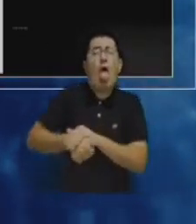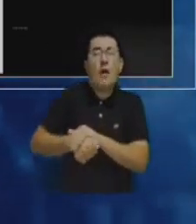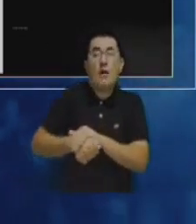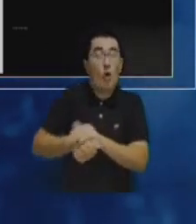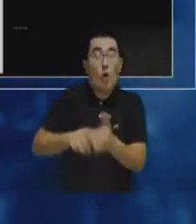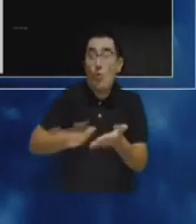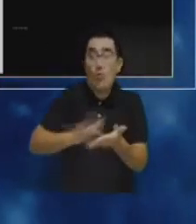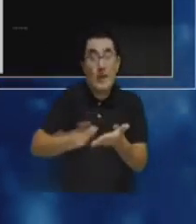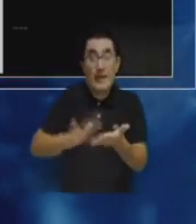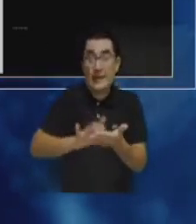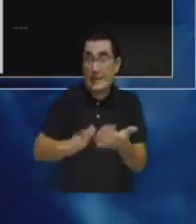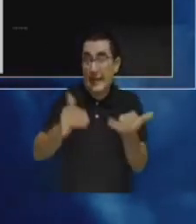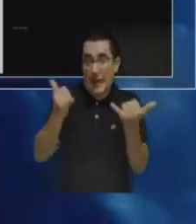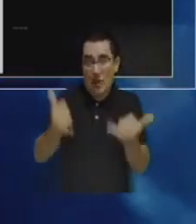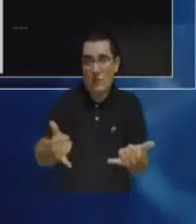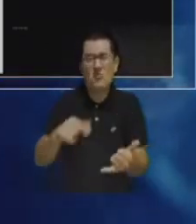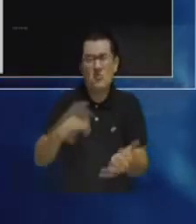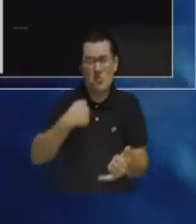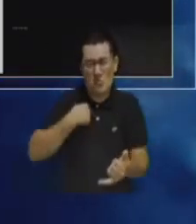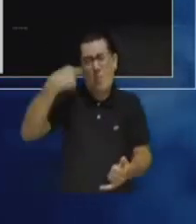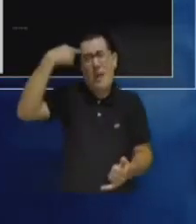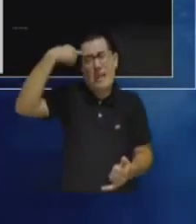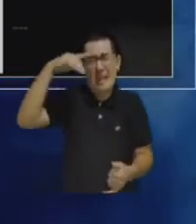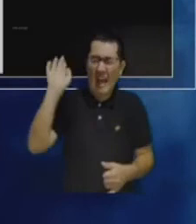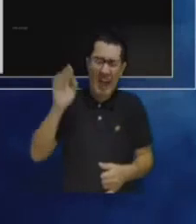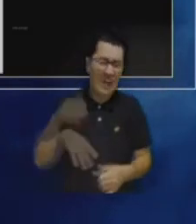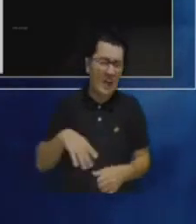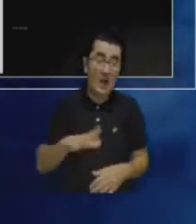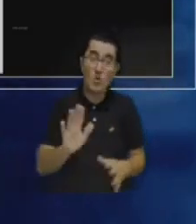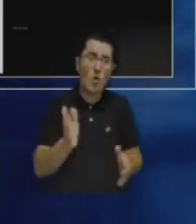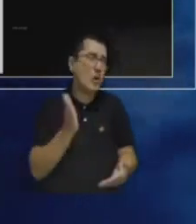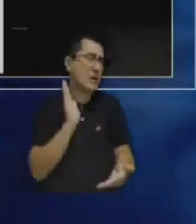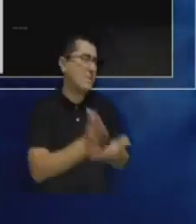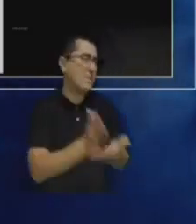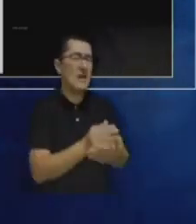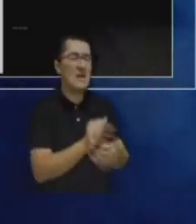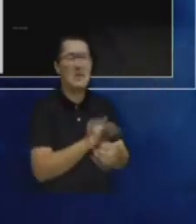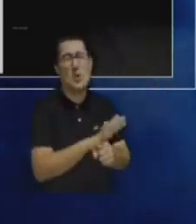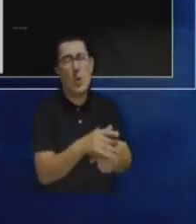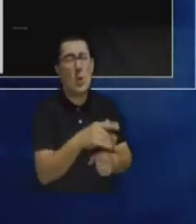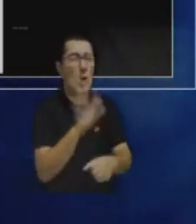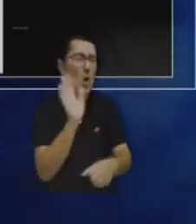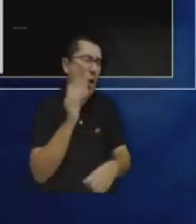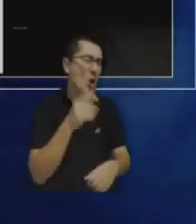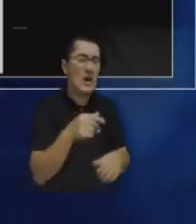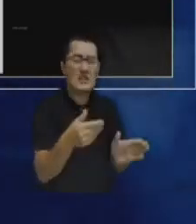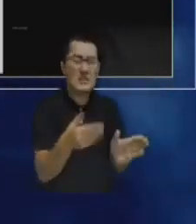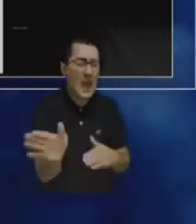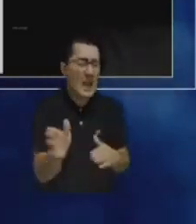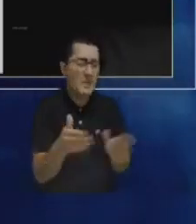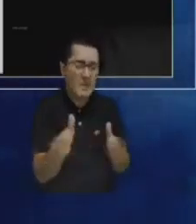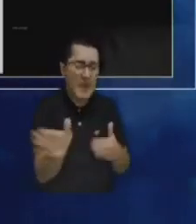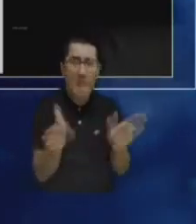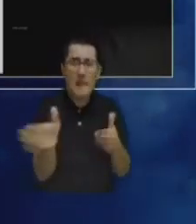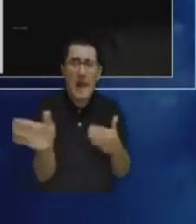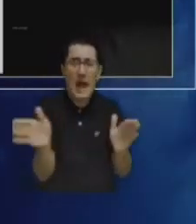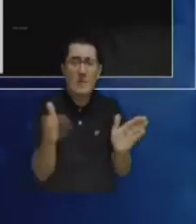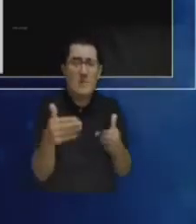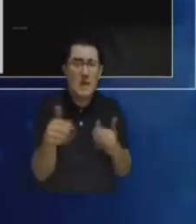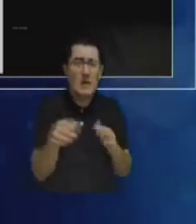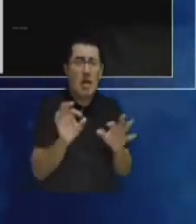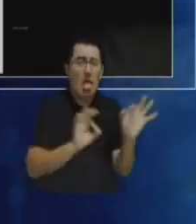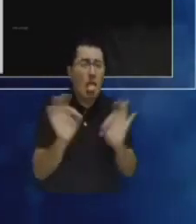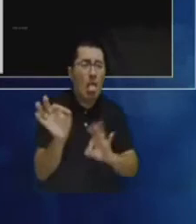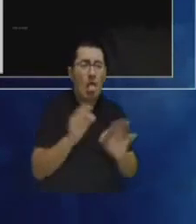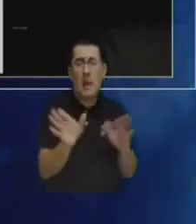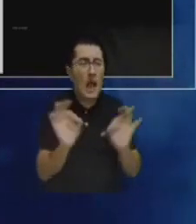no se puede quedar pegado en el tema de la planeación. Uno tiene que reaccionar al tema oportunamente, y